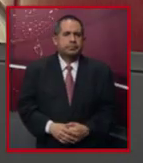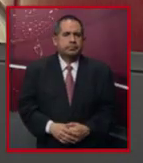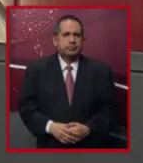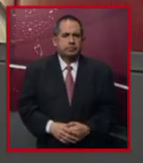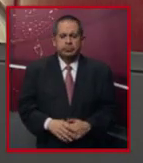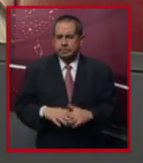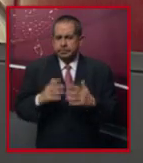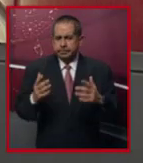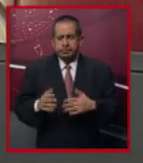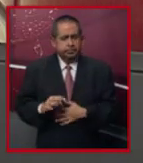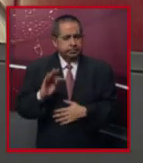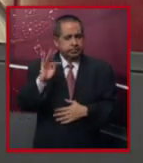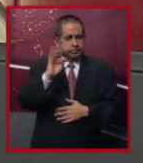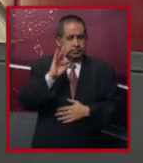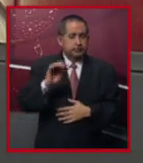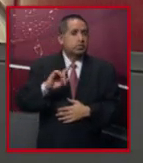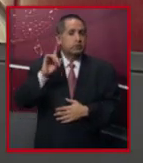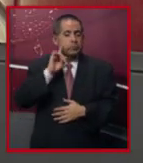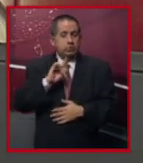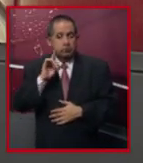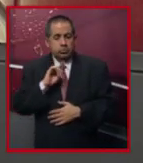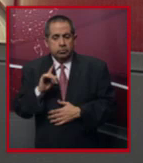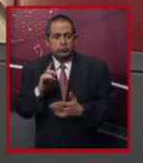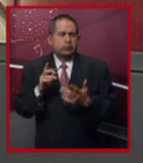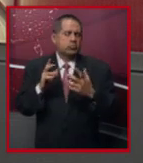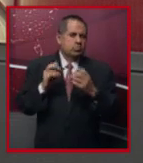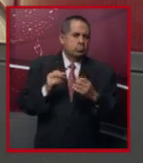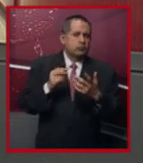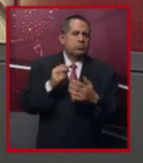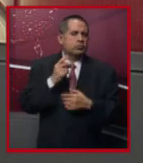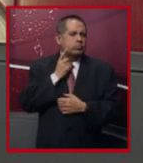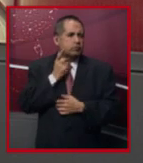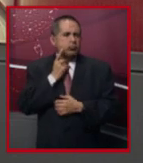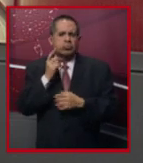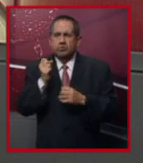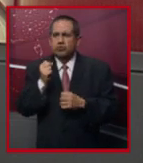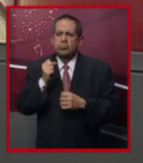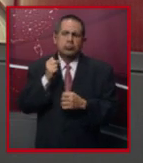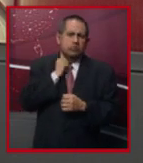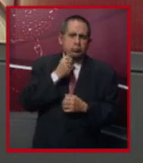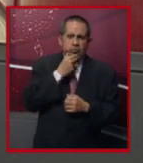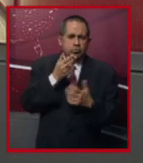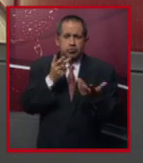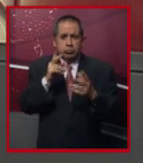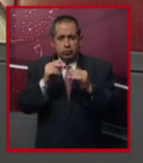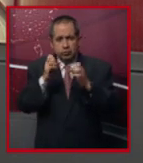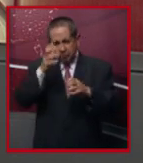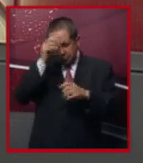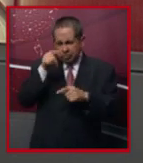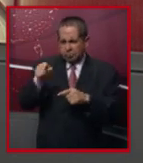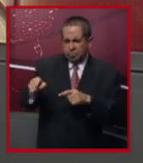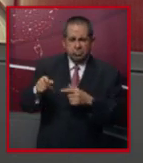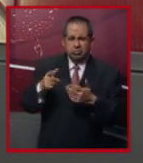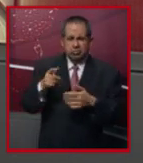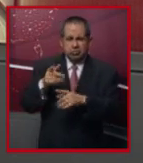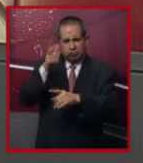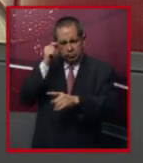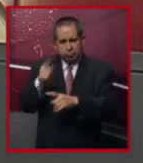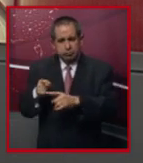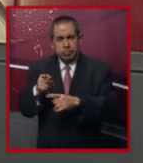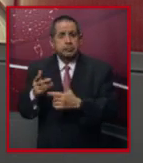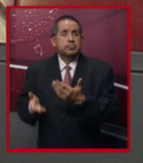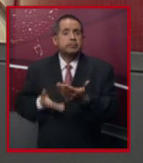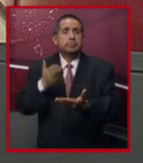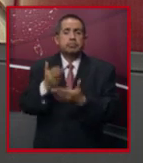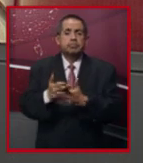Bueno, ¿y qué pasa si una legisladora o un legislador no está de acuerdo con los términos del dictamen? Va a solicitar en tribuna que se suspenda